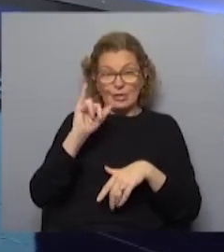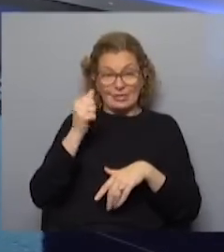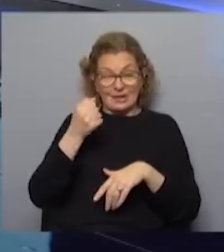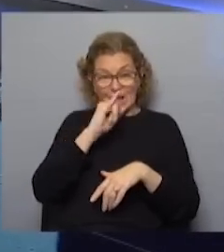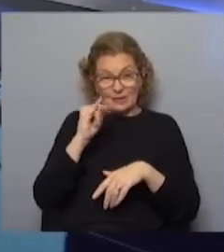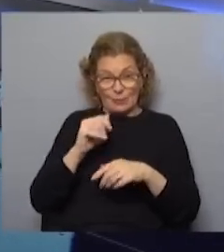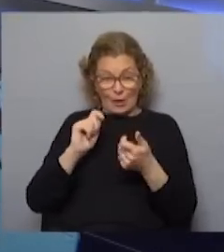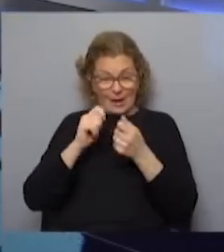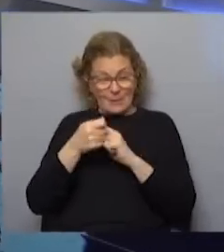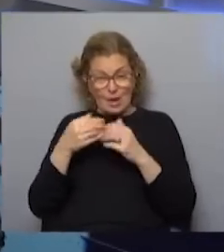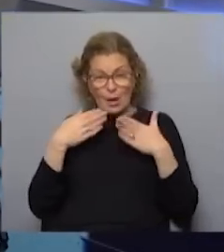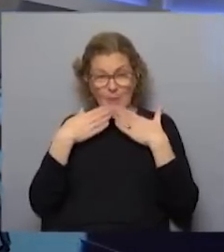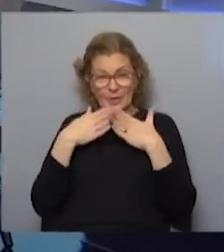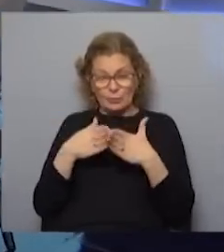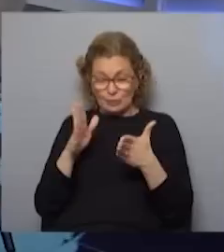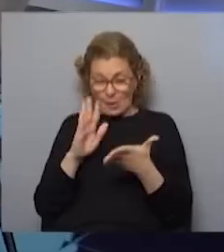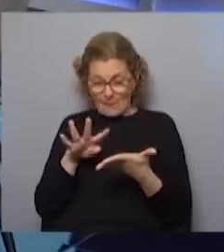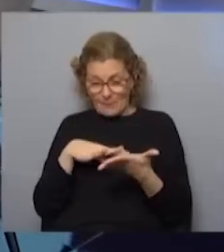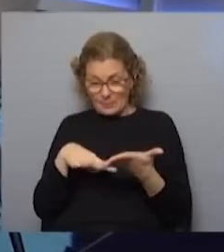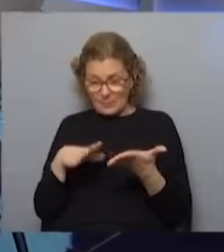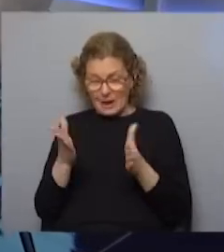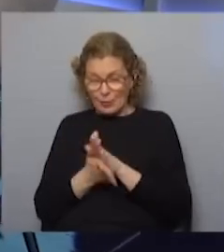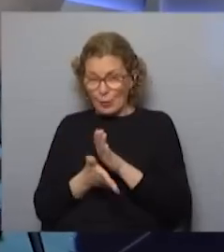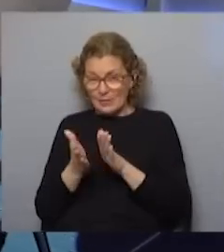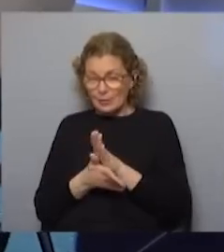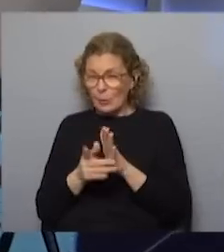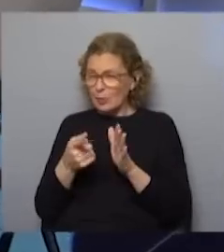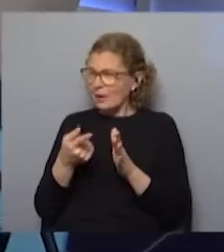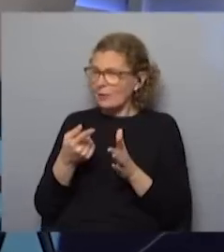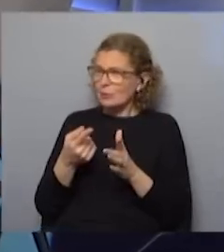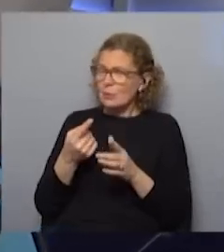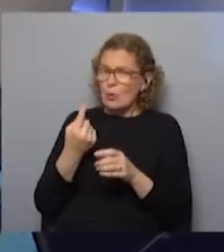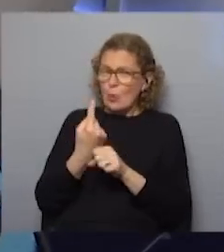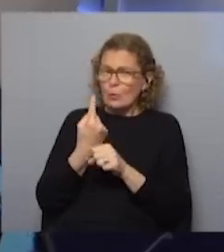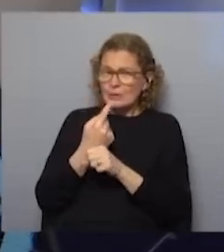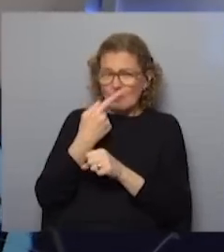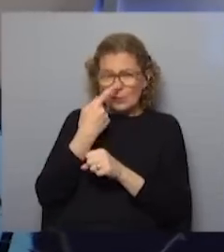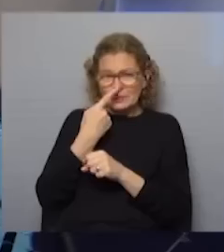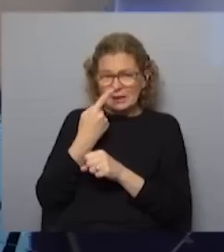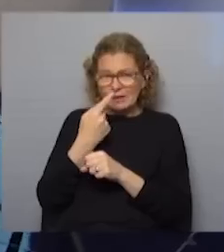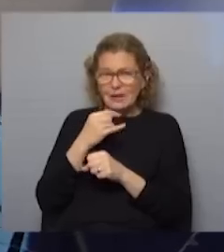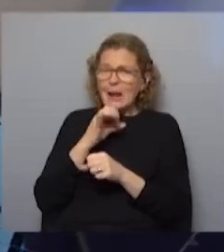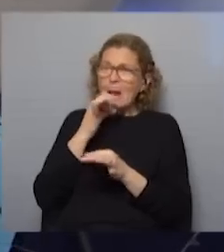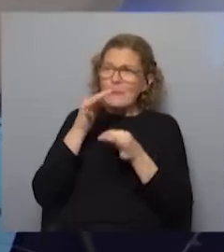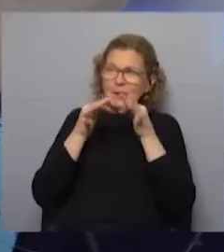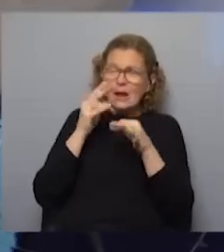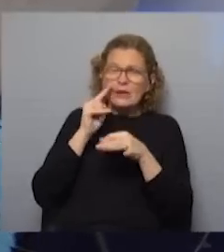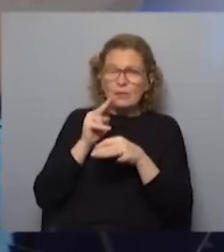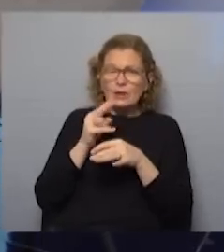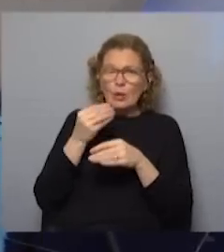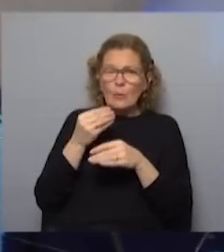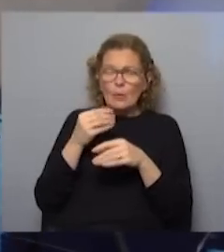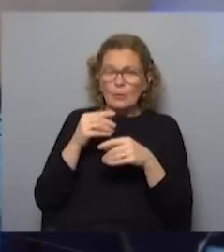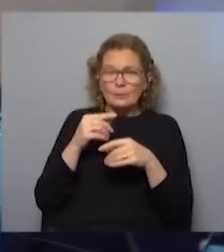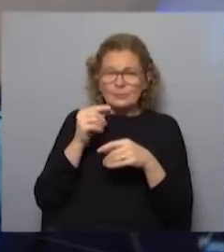modificadas a la luz de mirar la documentación porque una de las cosas que nosotros estábamos interesados en argumentar en ver era la incidencia